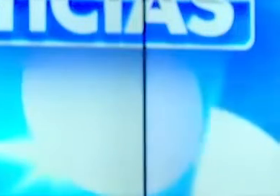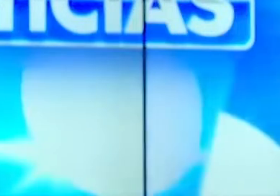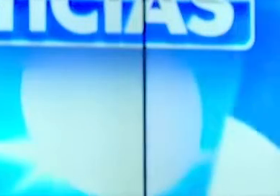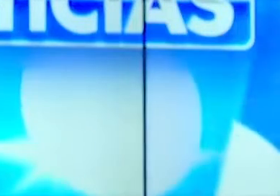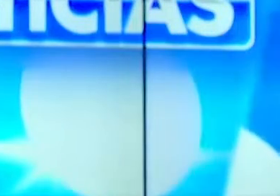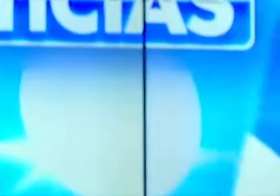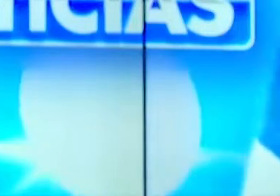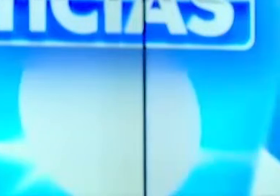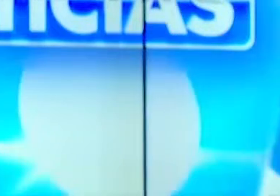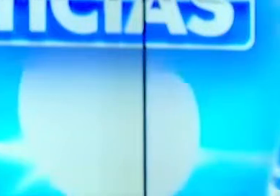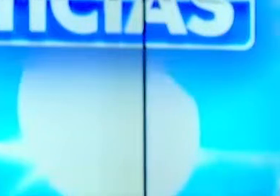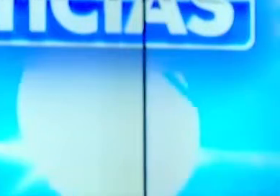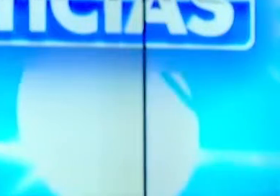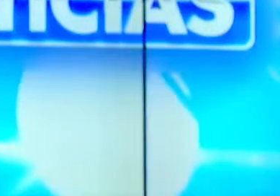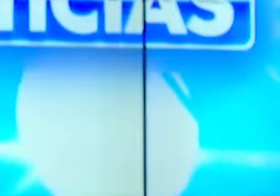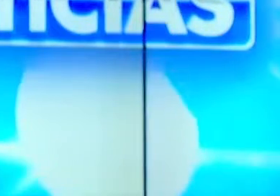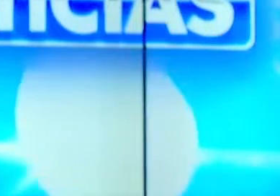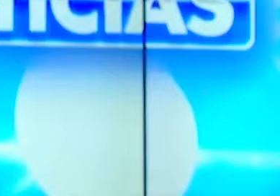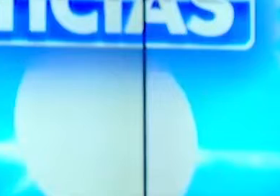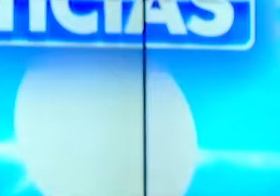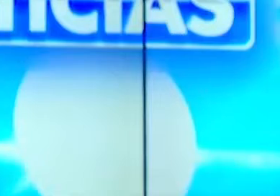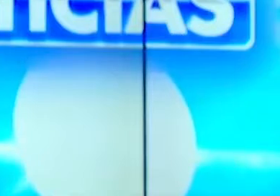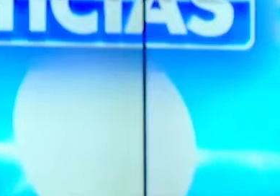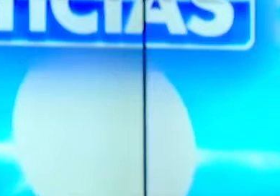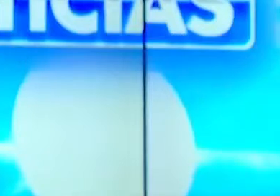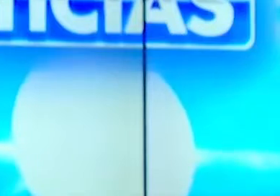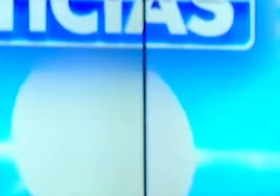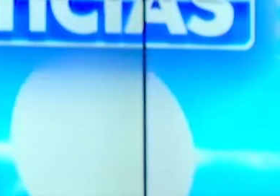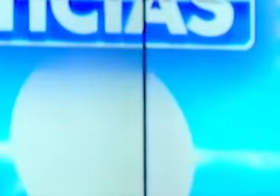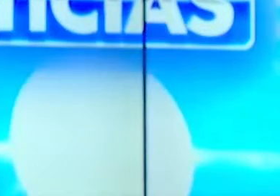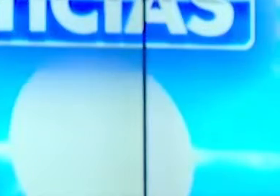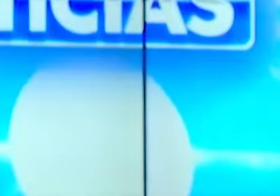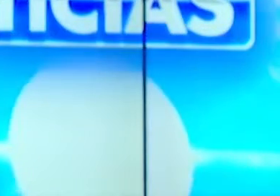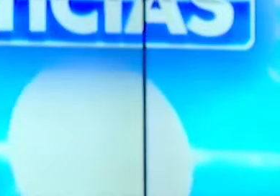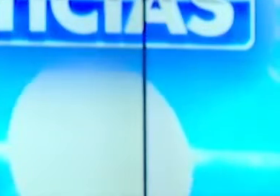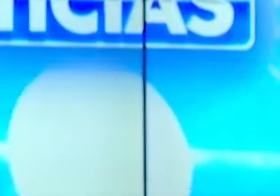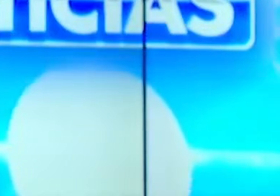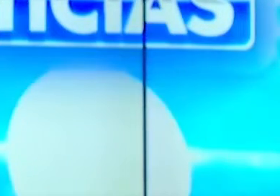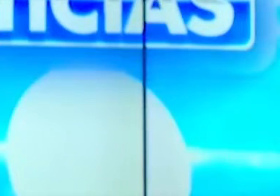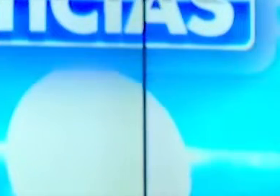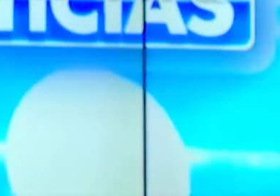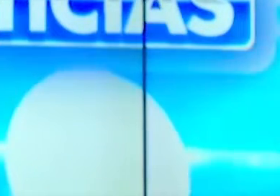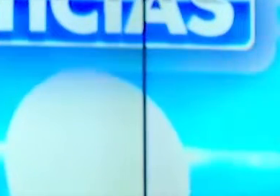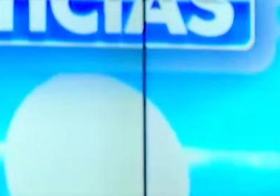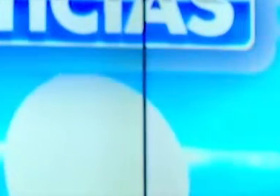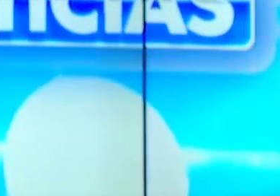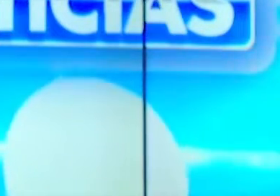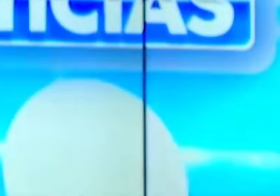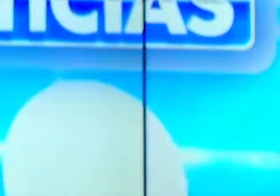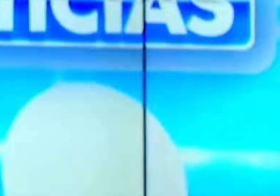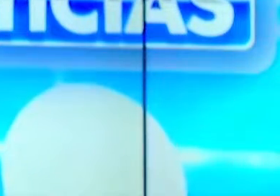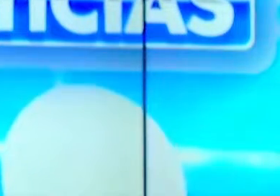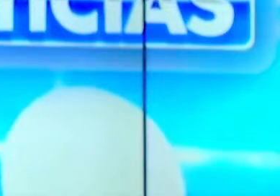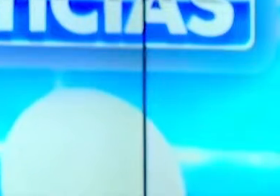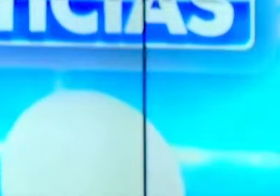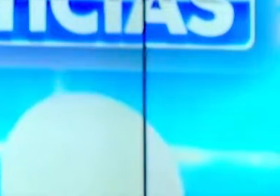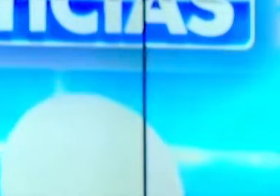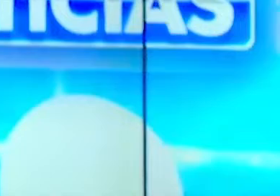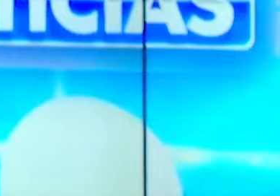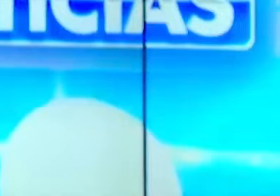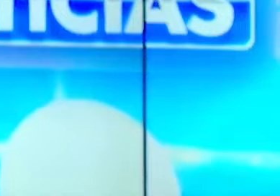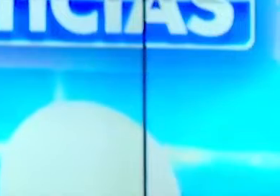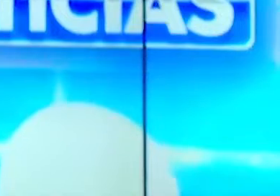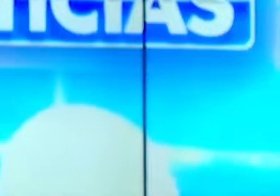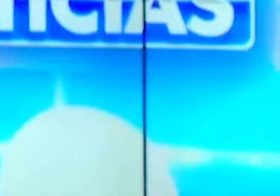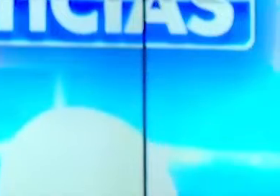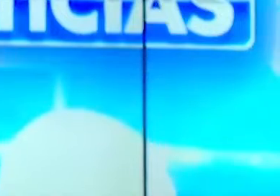varios analistas y juristas consideran que el fin del relleno sanitario llegó y las autoridades deben acatar la orden del juez 15 de Bucaramanga. Este es